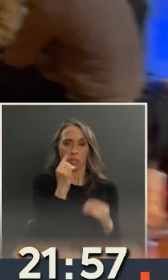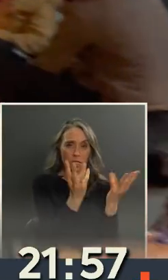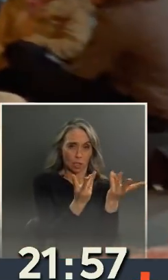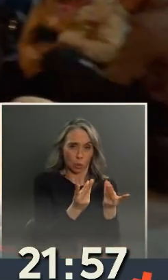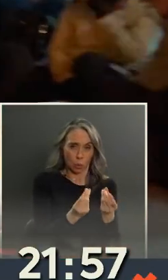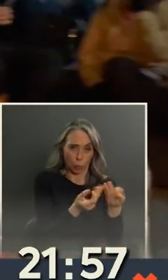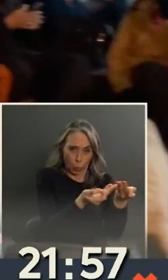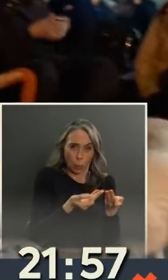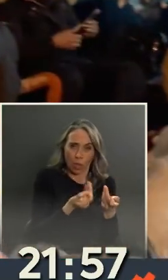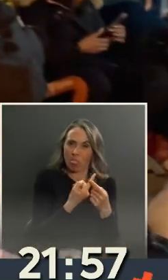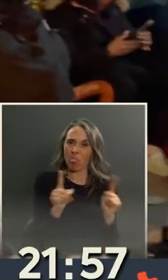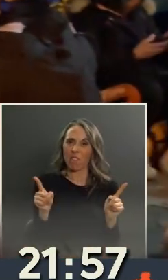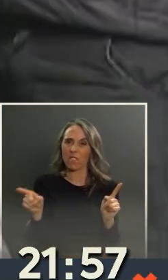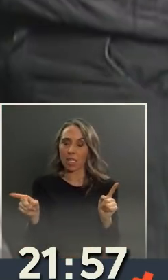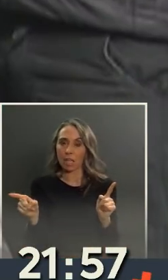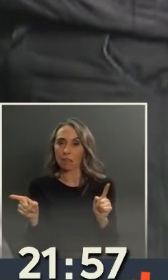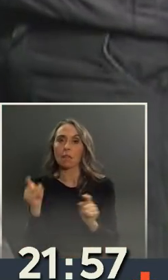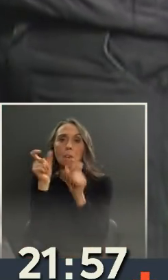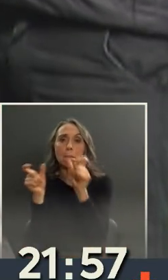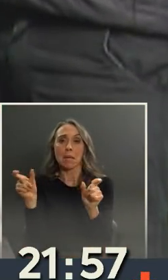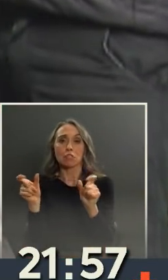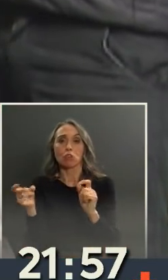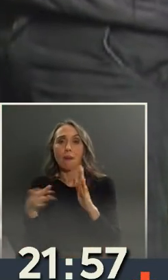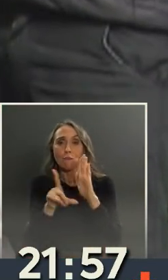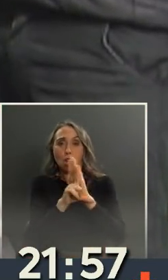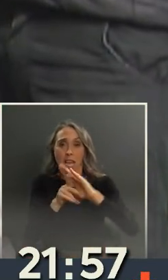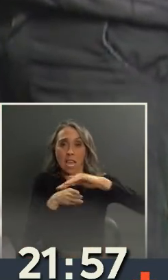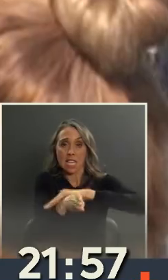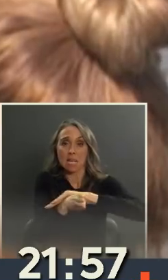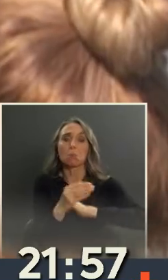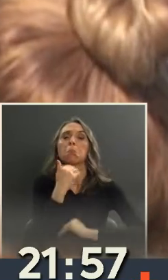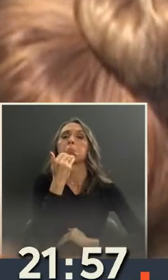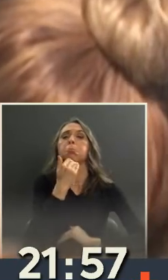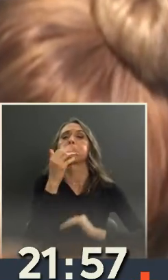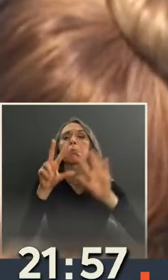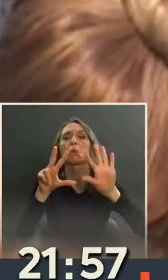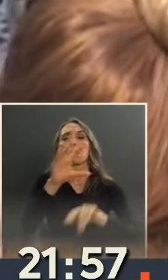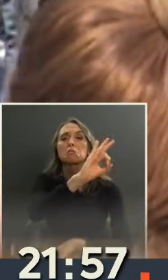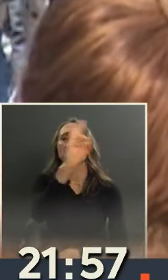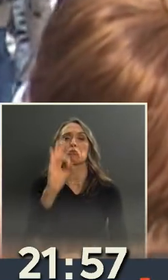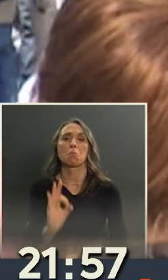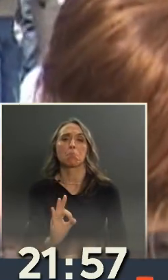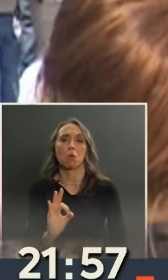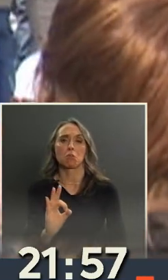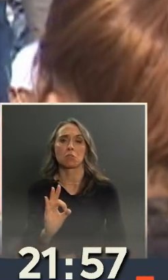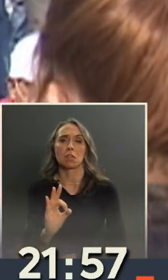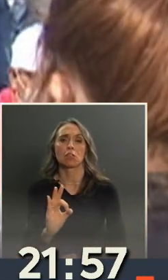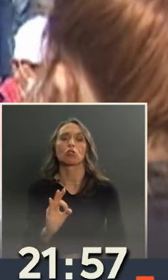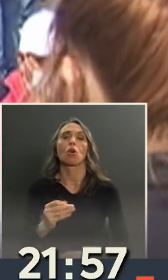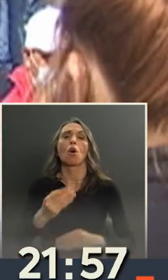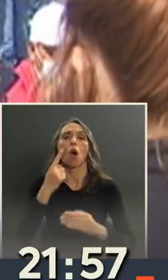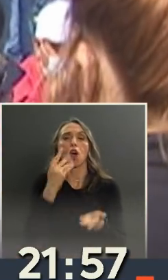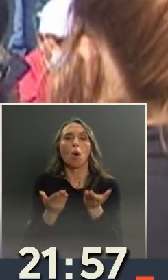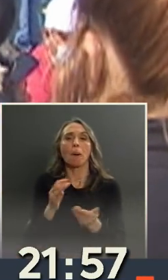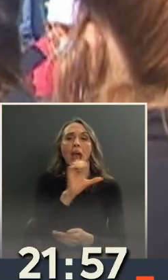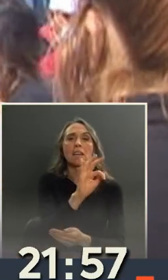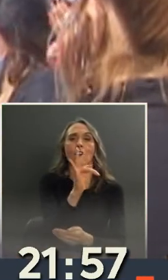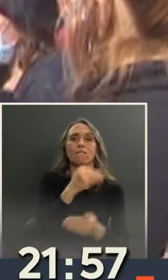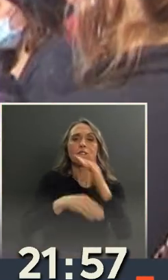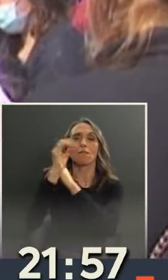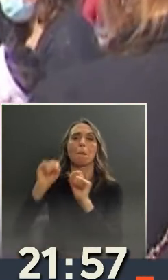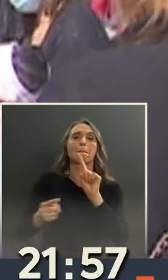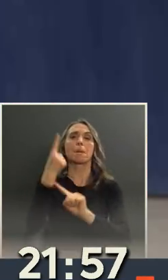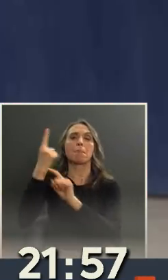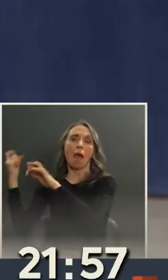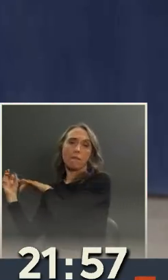distinta. Aseguran que los ingresos ilegales son apenas el 18% de lo que se vivió en el verano durante la primera ola